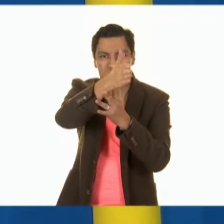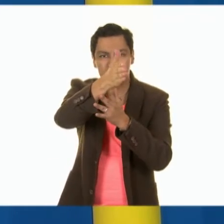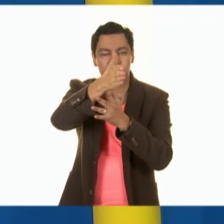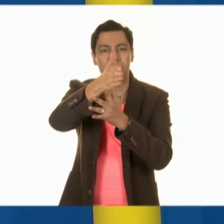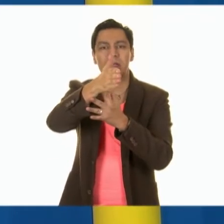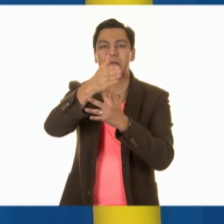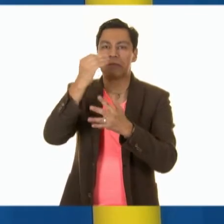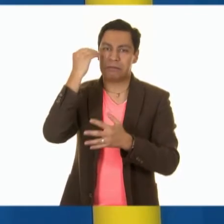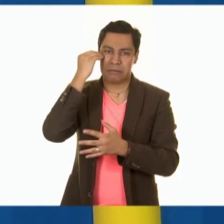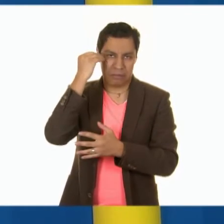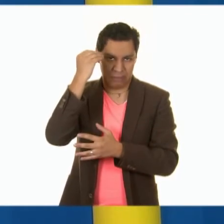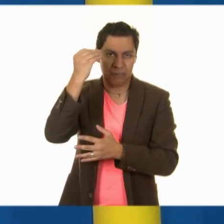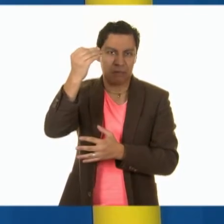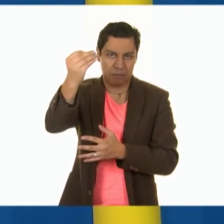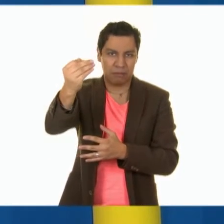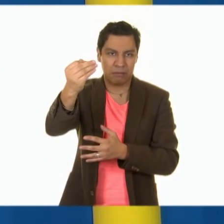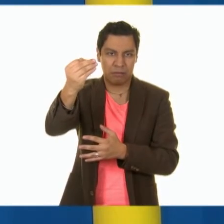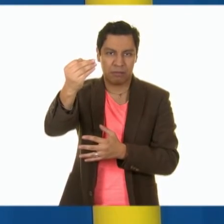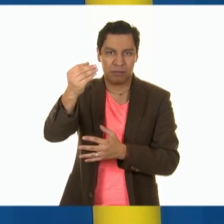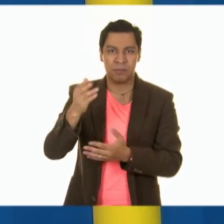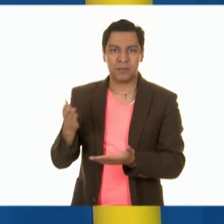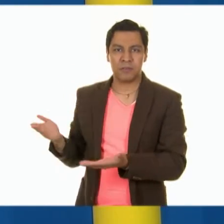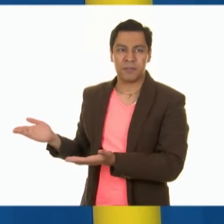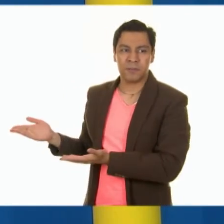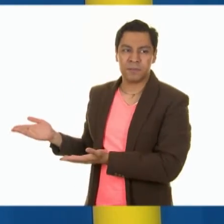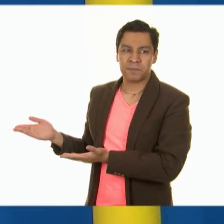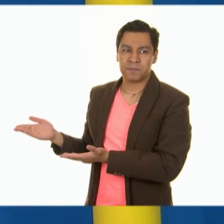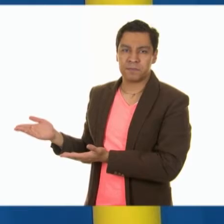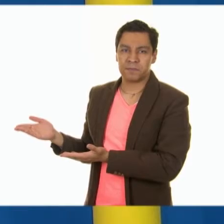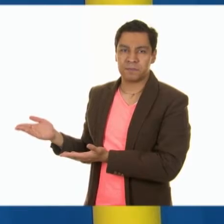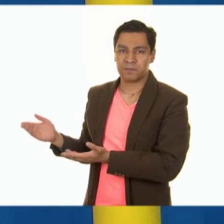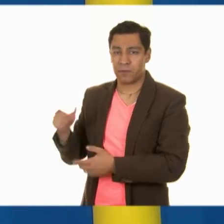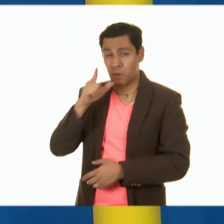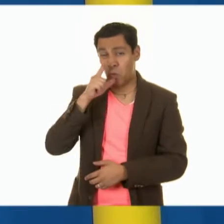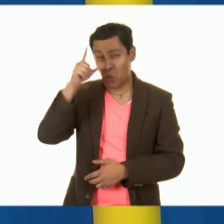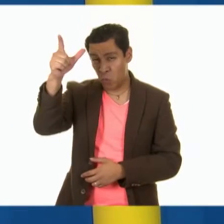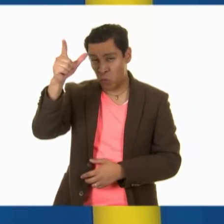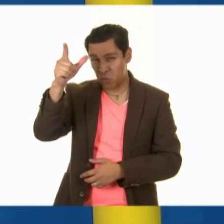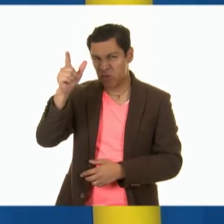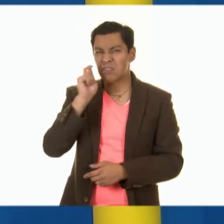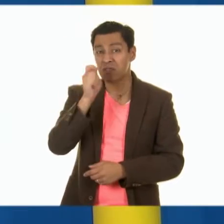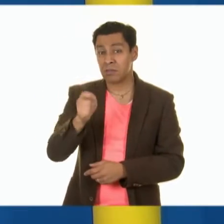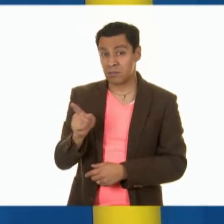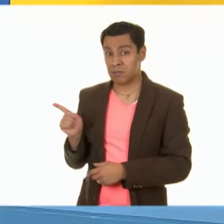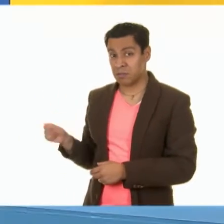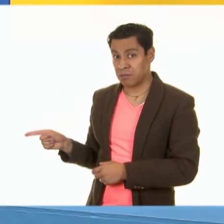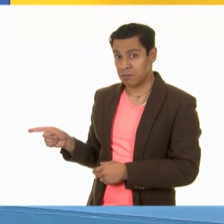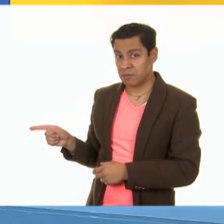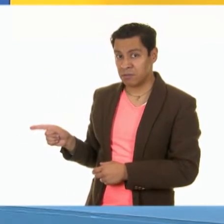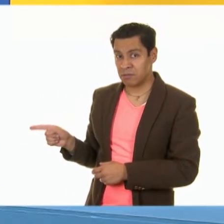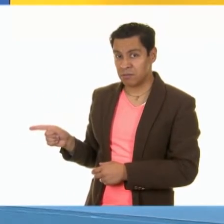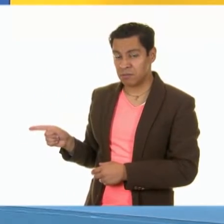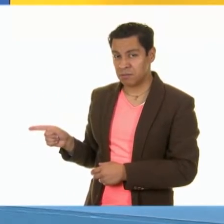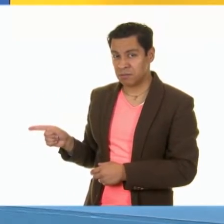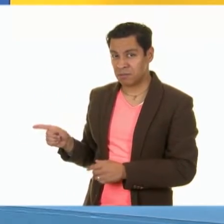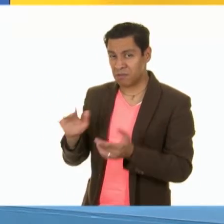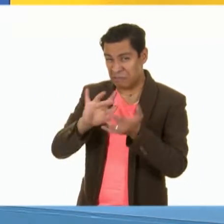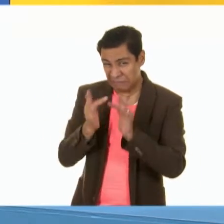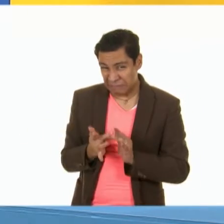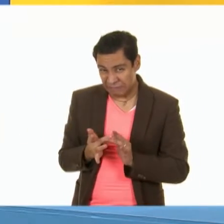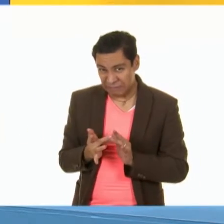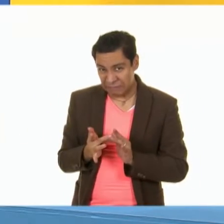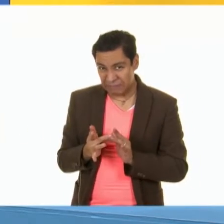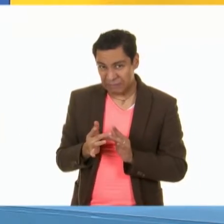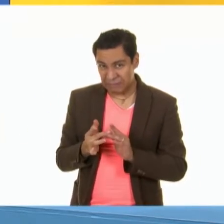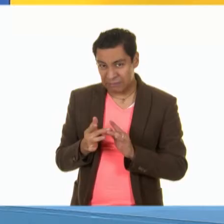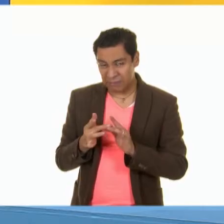hace muchísimo tiempo. ¿La luz es una onda o es una partícula? Bueno, por lo que acabamos